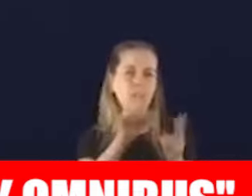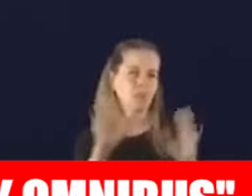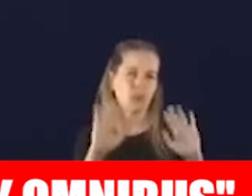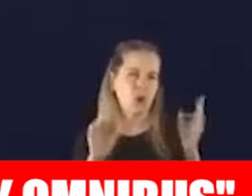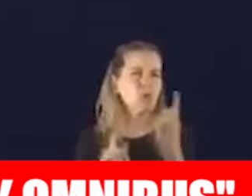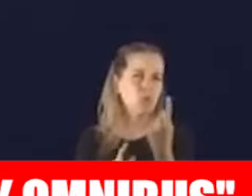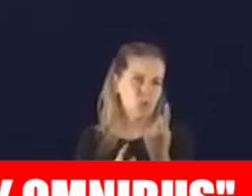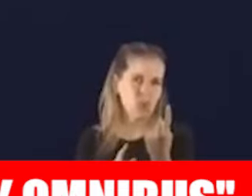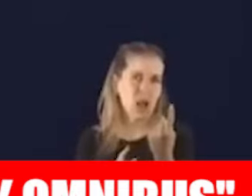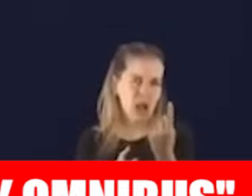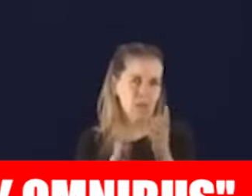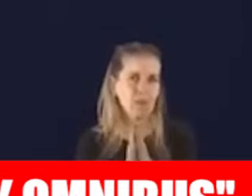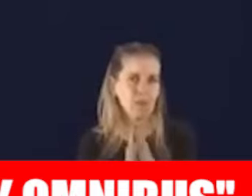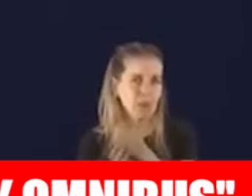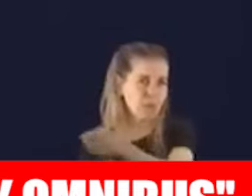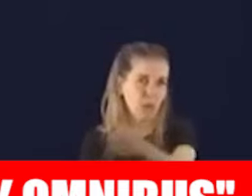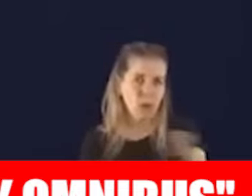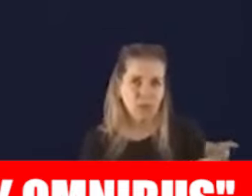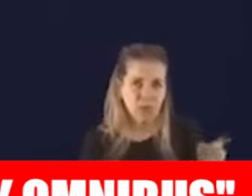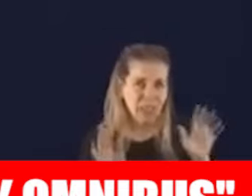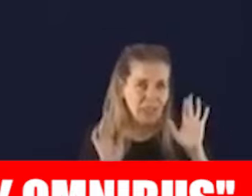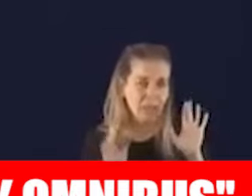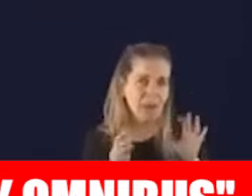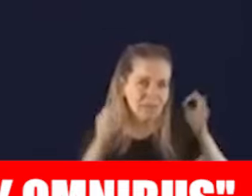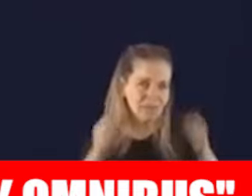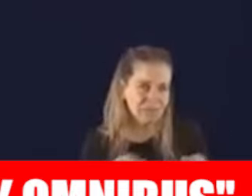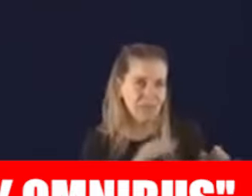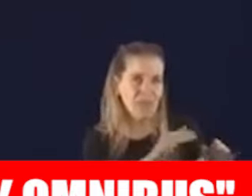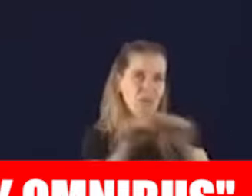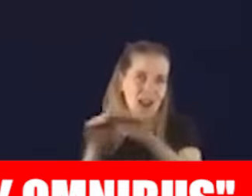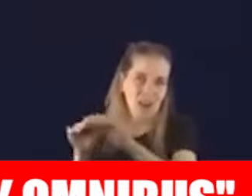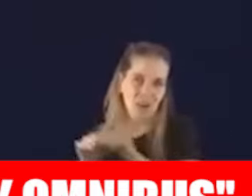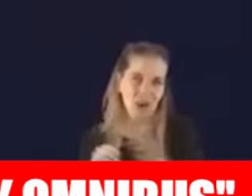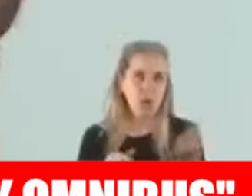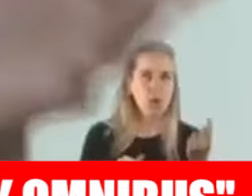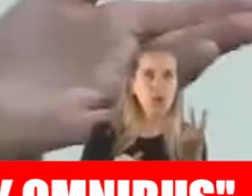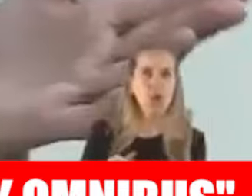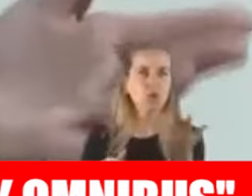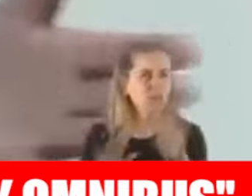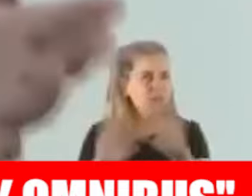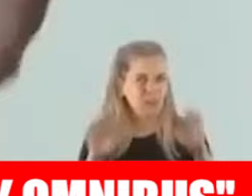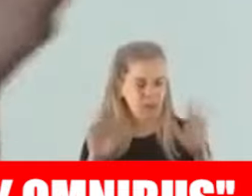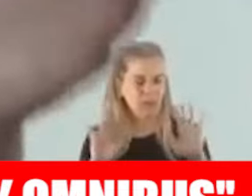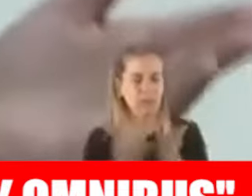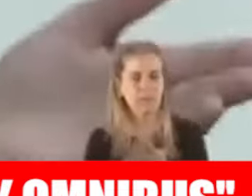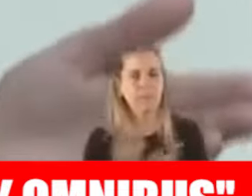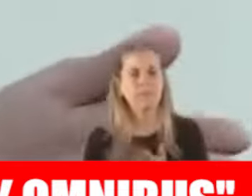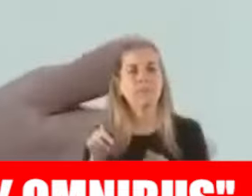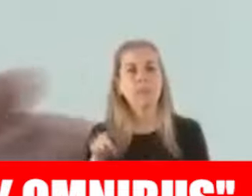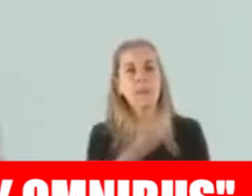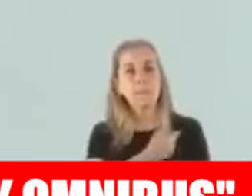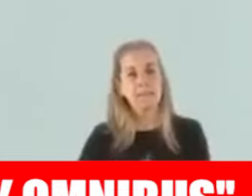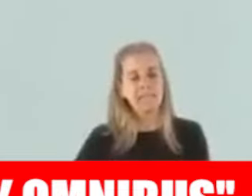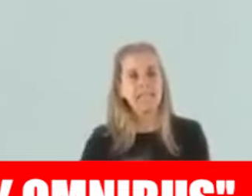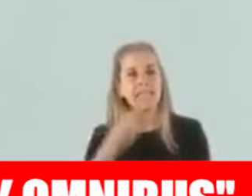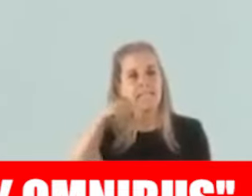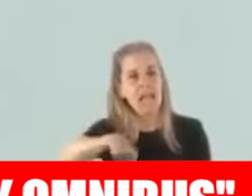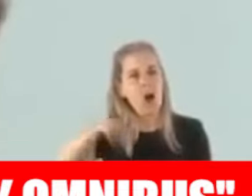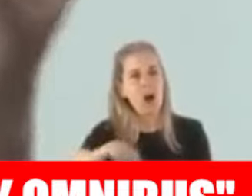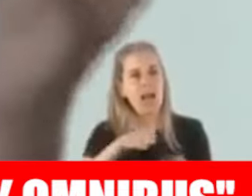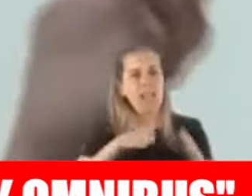pregunta pero por ustedes más que nada para que sea justo entre ustedes que concretamente el presidente habla de que estamos transitando una